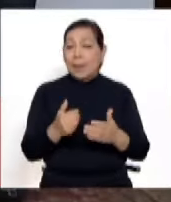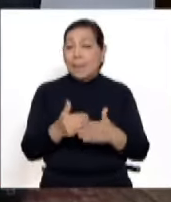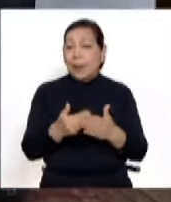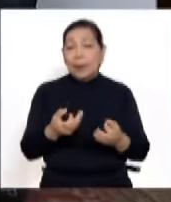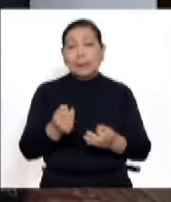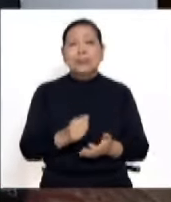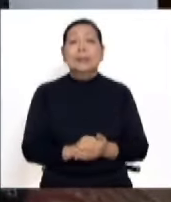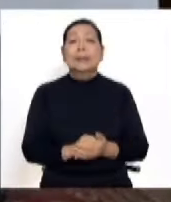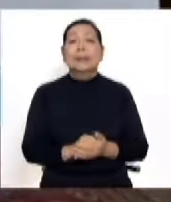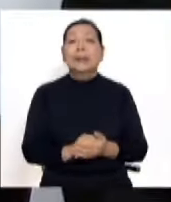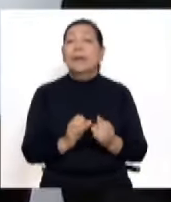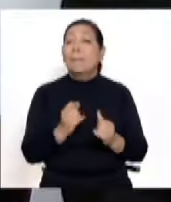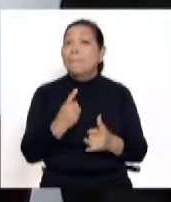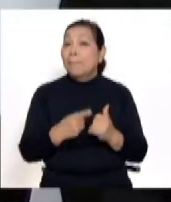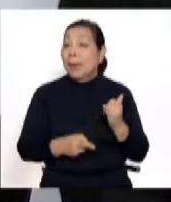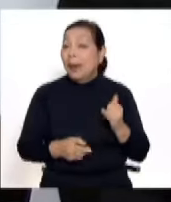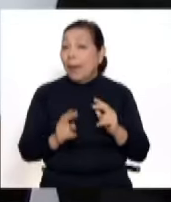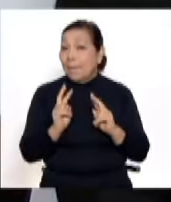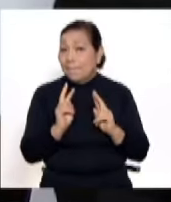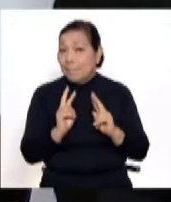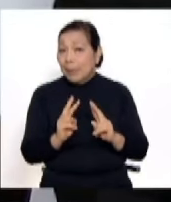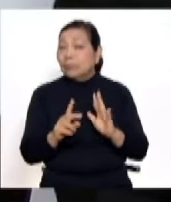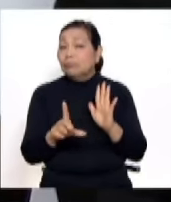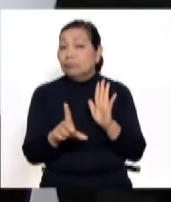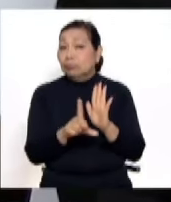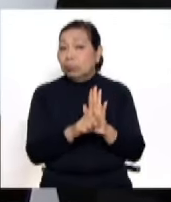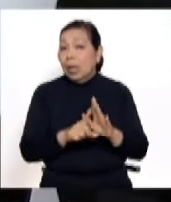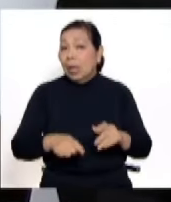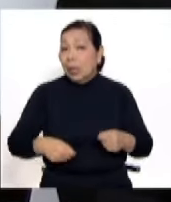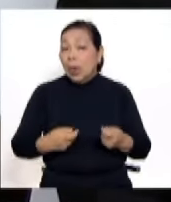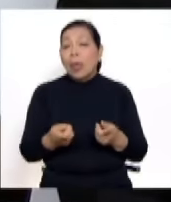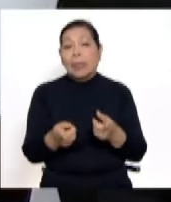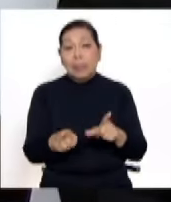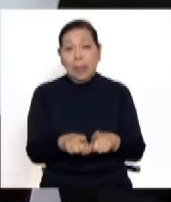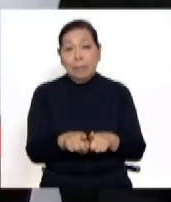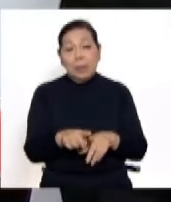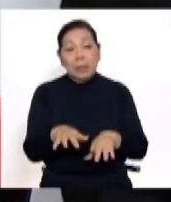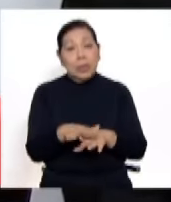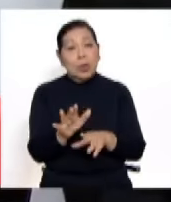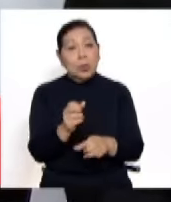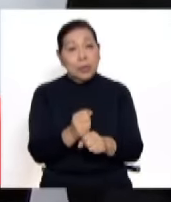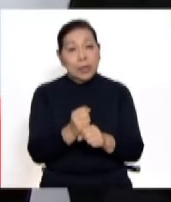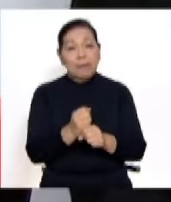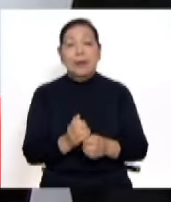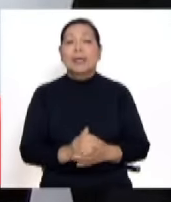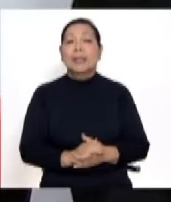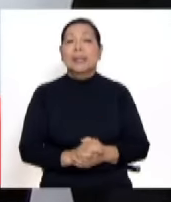presupuestarios a fin de verificar la legalidad del gasto y también de la gestión.